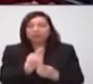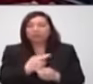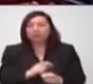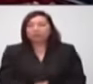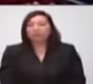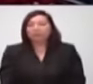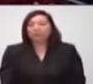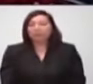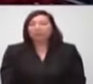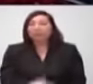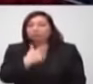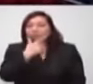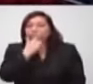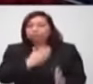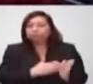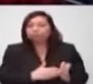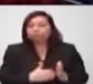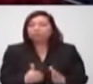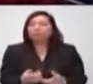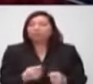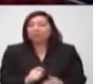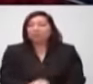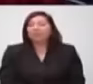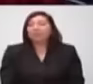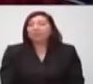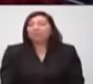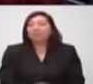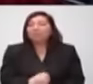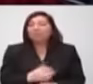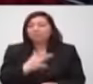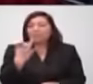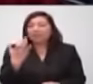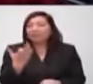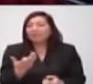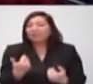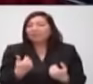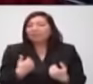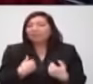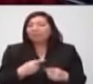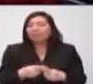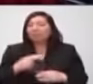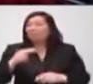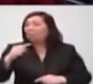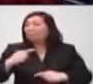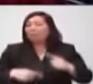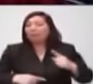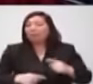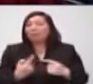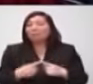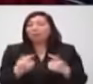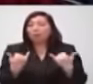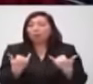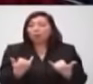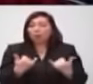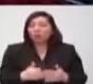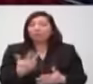la concesionaria Línea María se encuentra, ha sido vendida a un operador francés, y eso hemos tenido también un desfase. Pero hoy por hoy, a partir